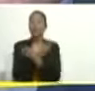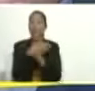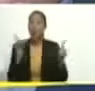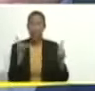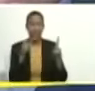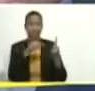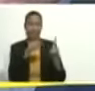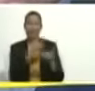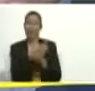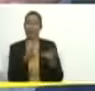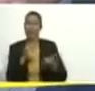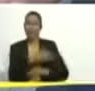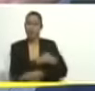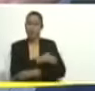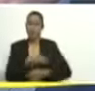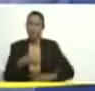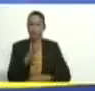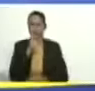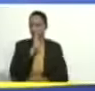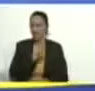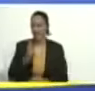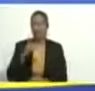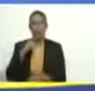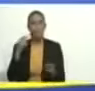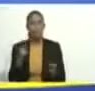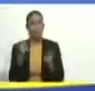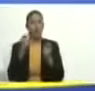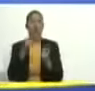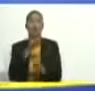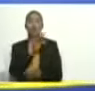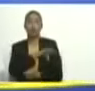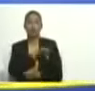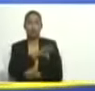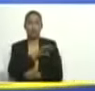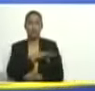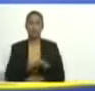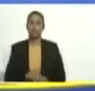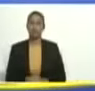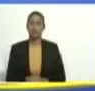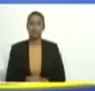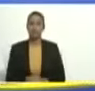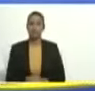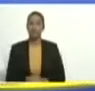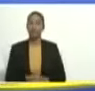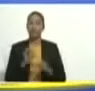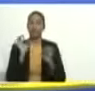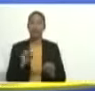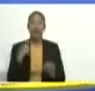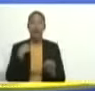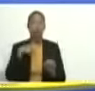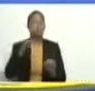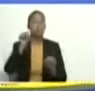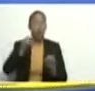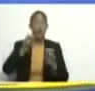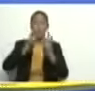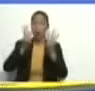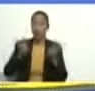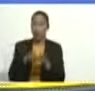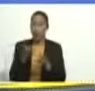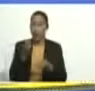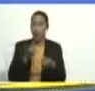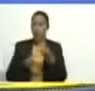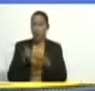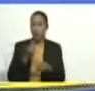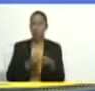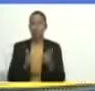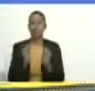poderosa, directa, popular, socialista. Tendremos un modelo económico que ya en